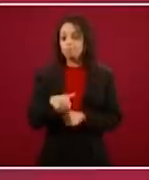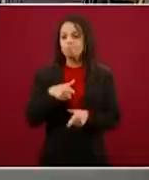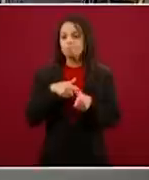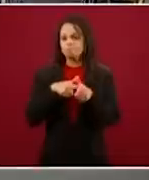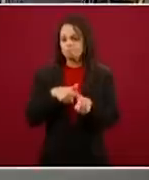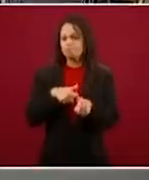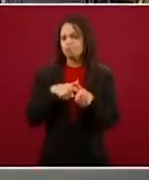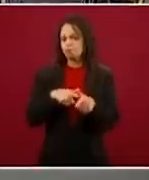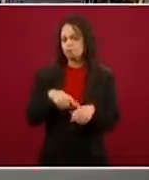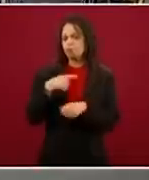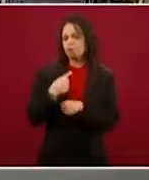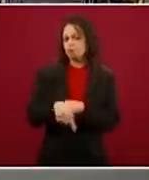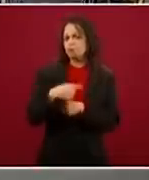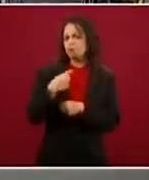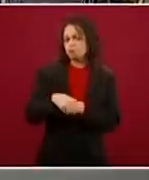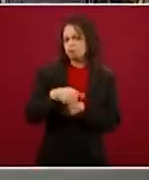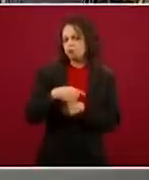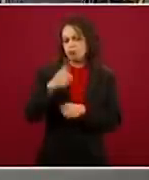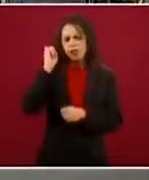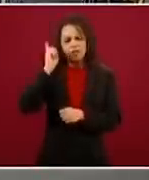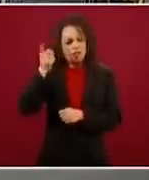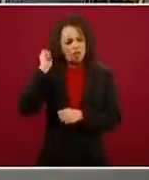constantemente, todos los días,